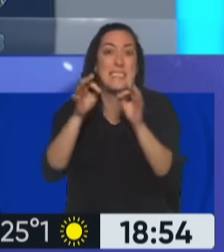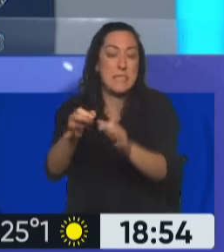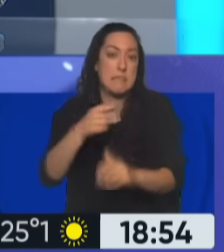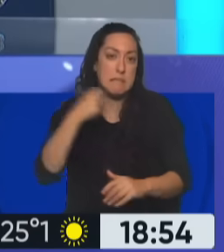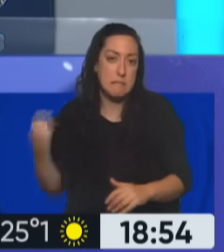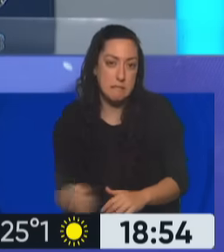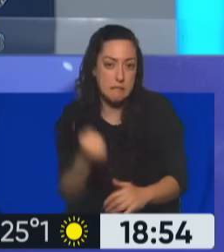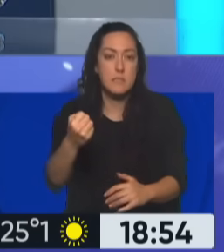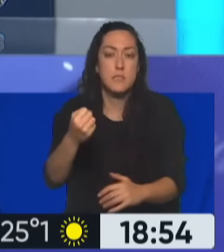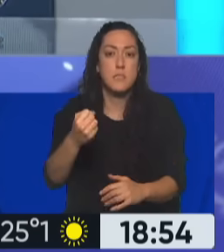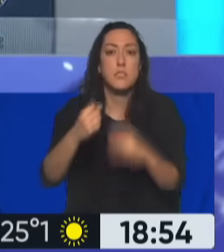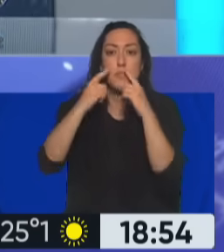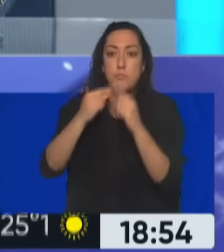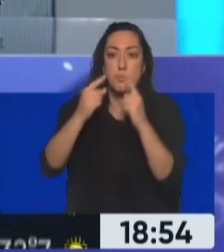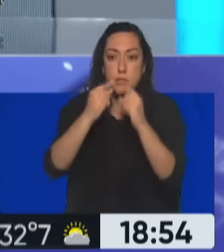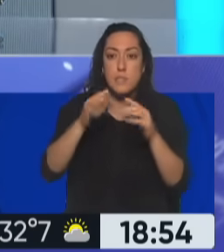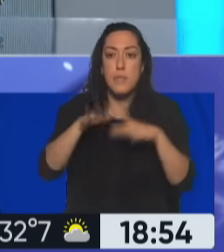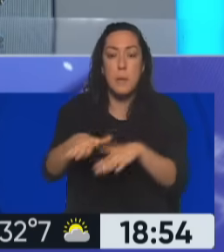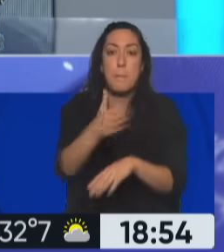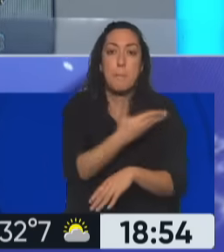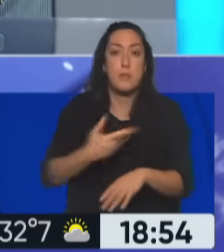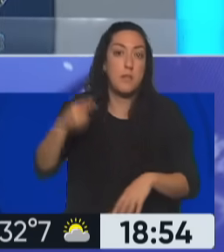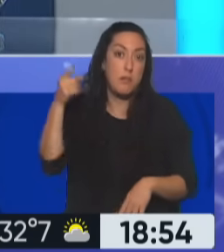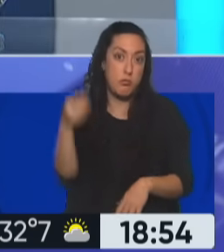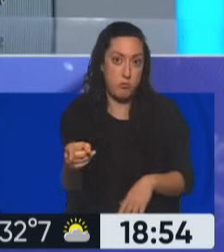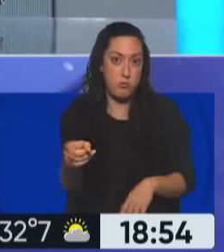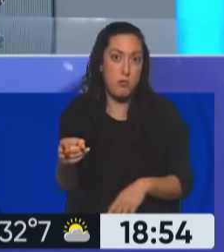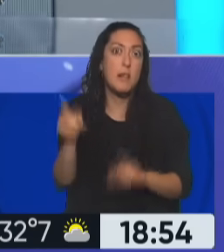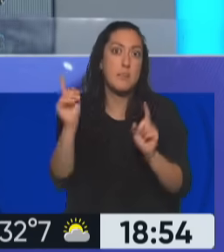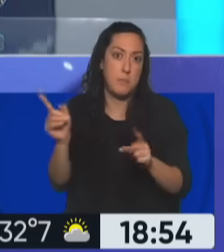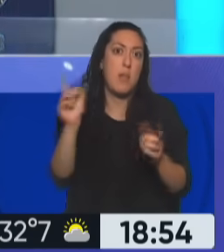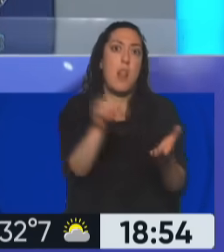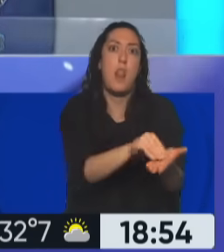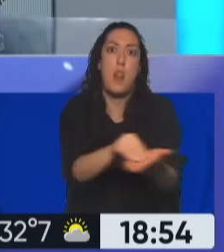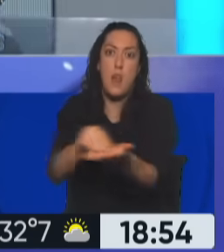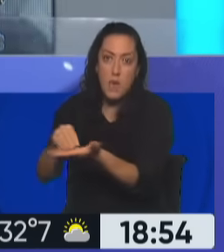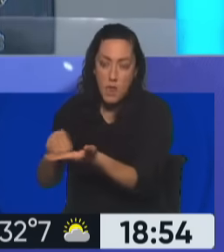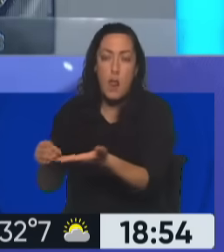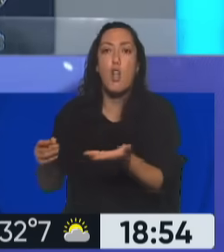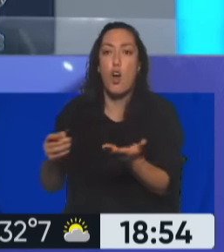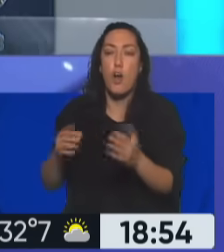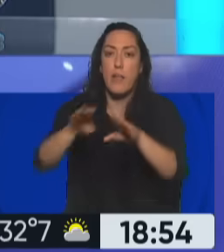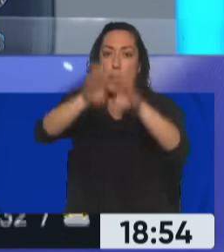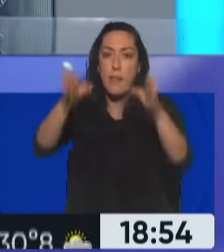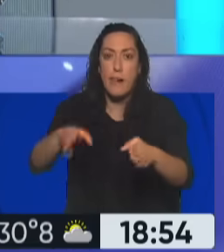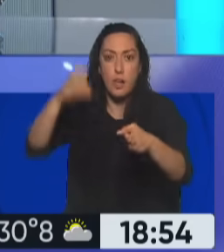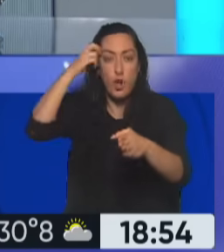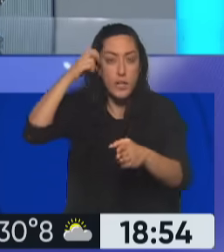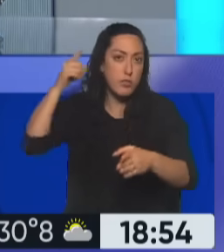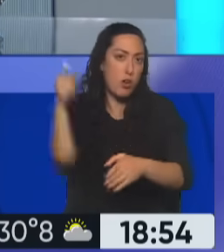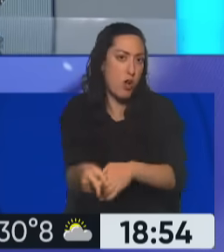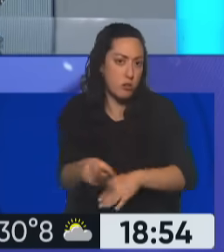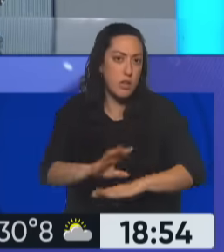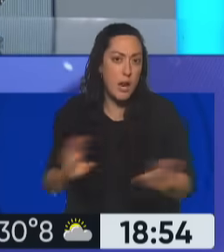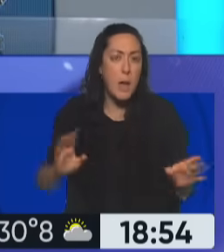reforma, entonces van en contra de la presidenta Dina Boluarte, pero también de los legisladores o del Congreso, ¿no? Plantear un poco que están hartos de